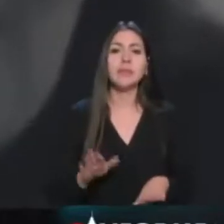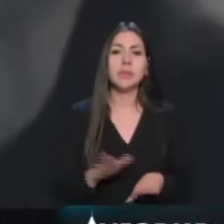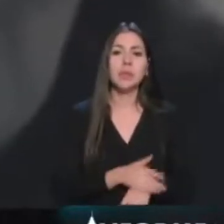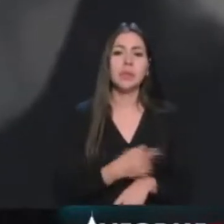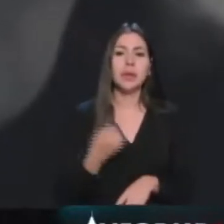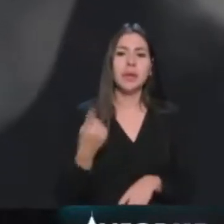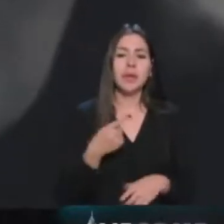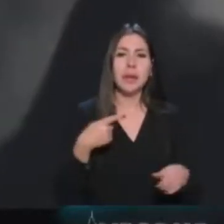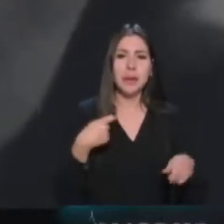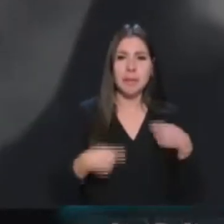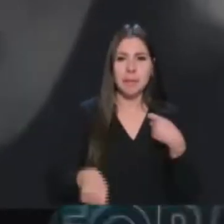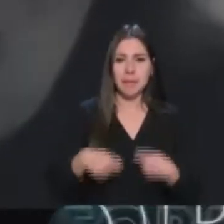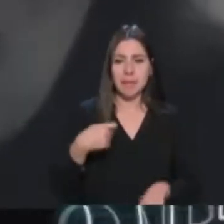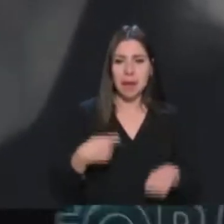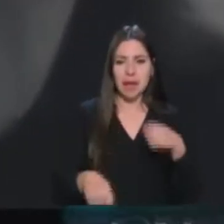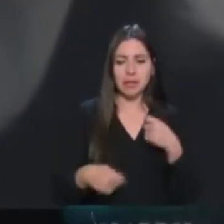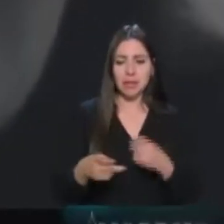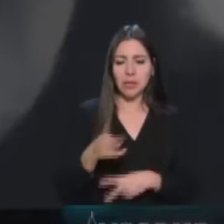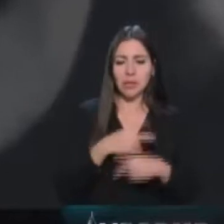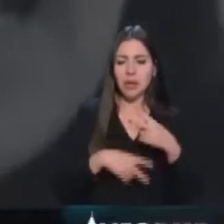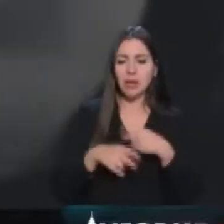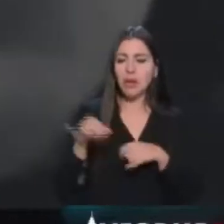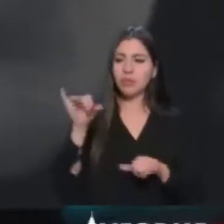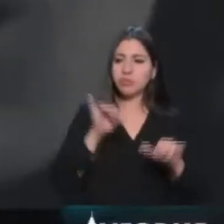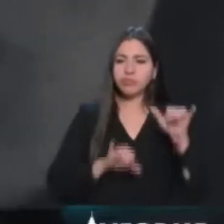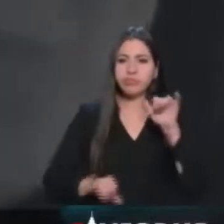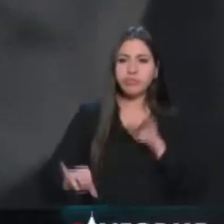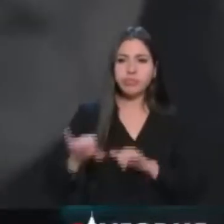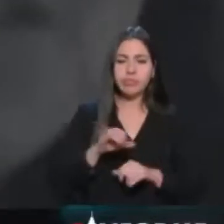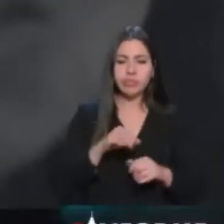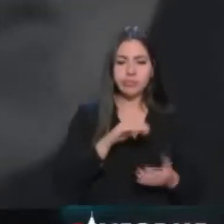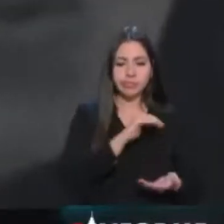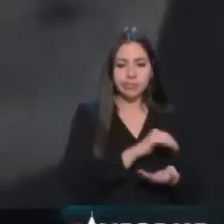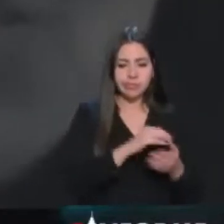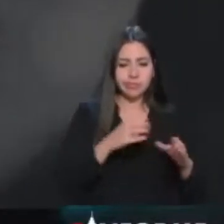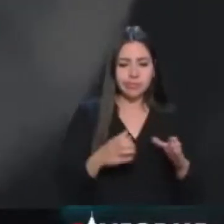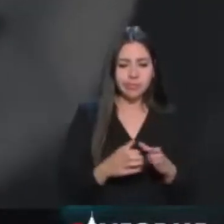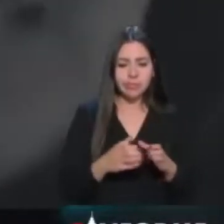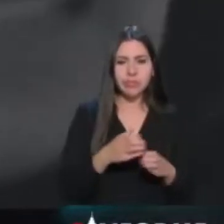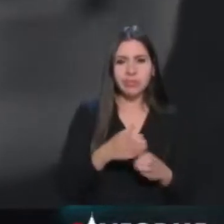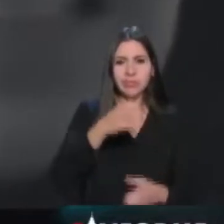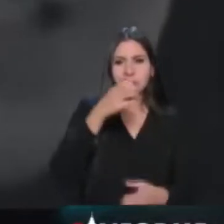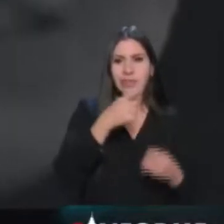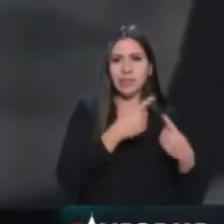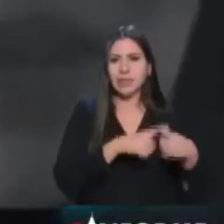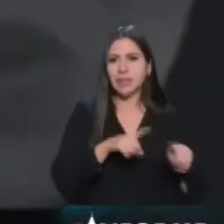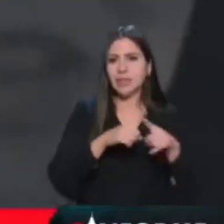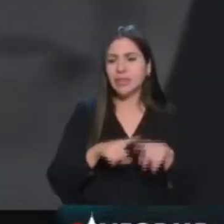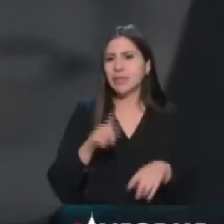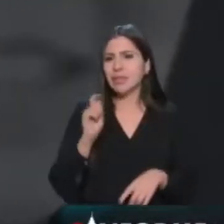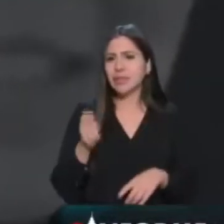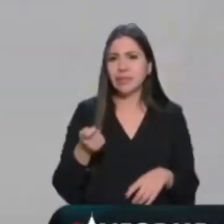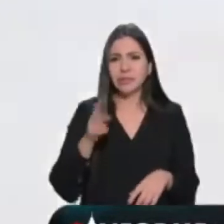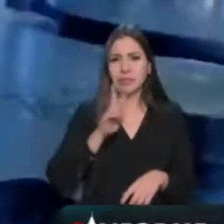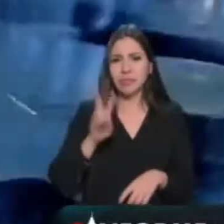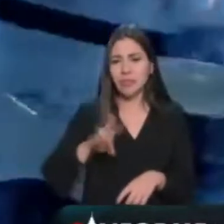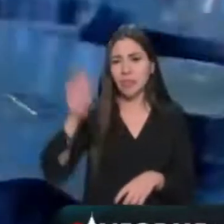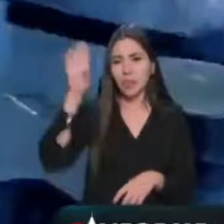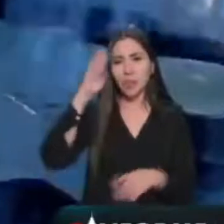de materiales químicos y a su volumen. O sea, es una cantidad